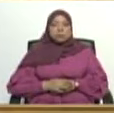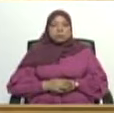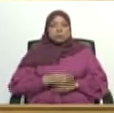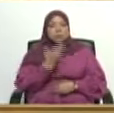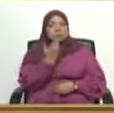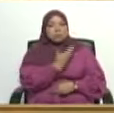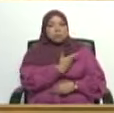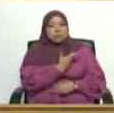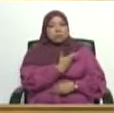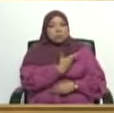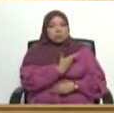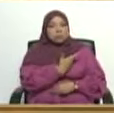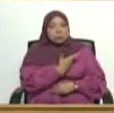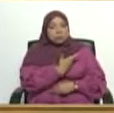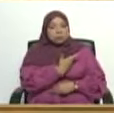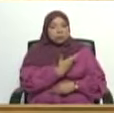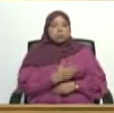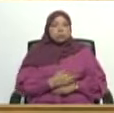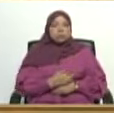que